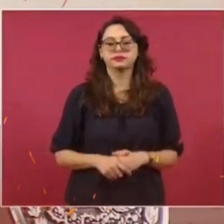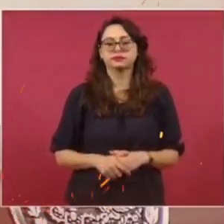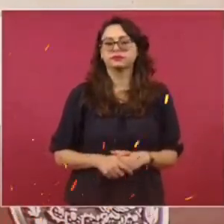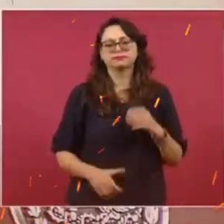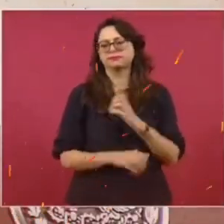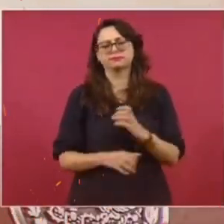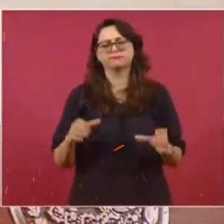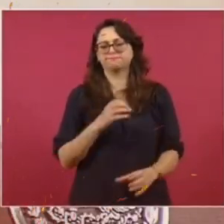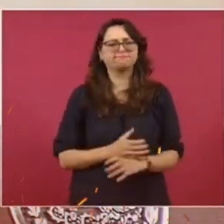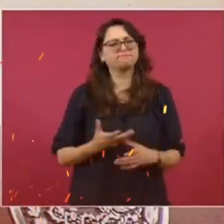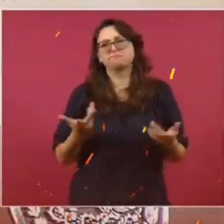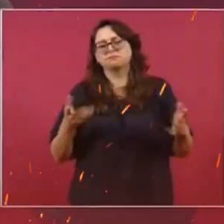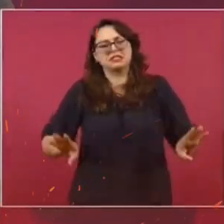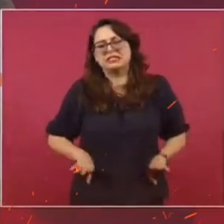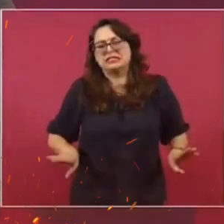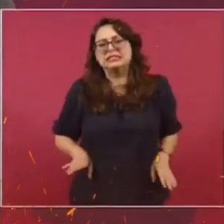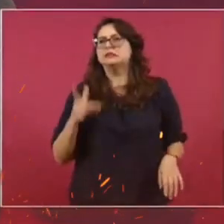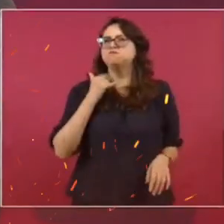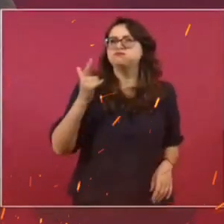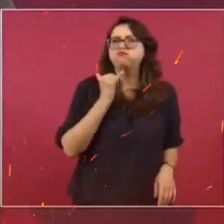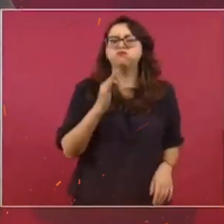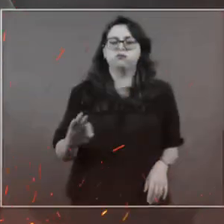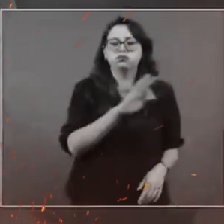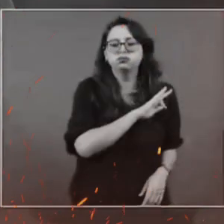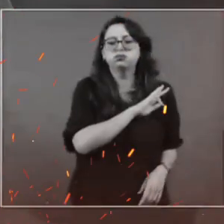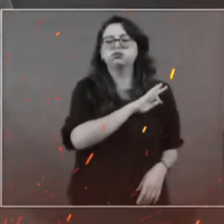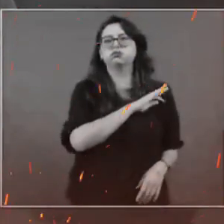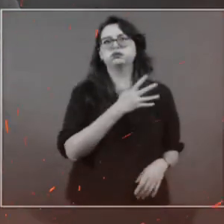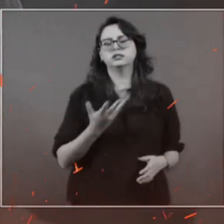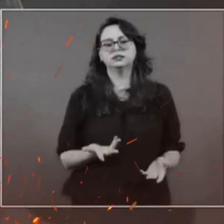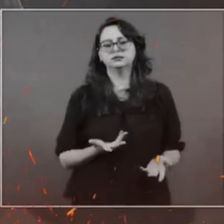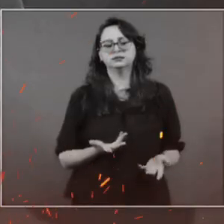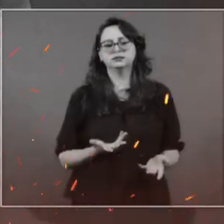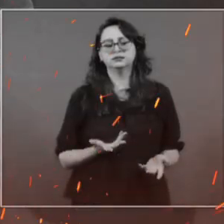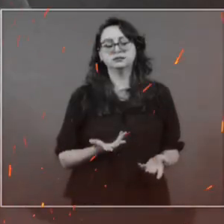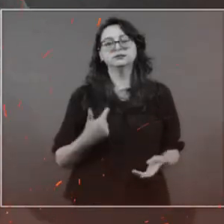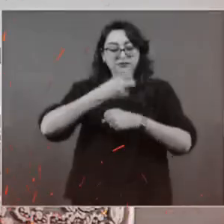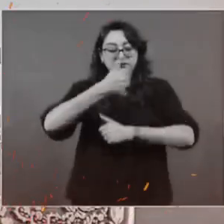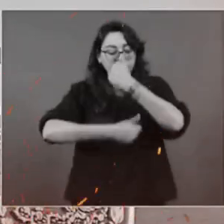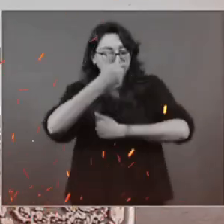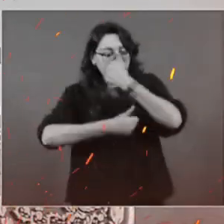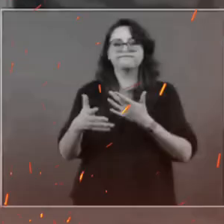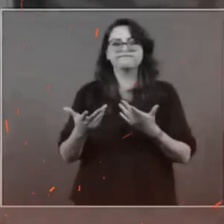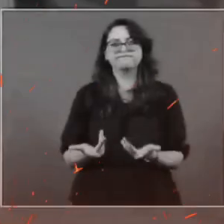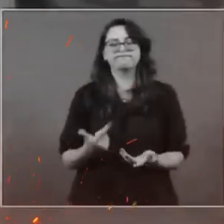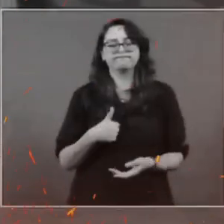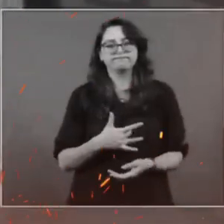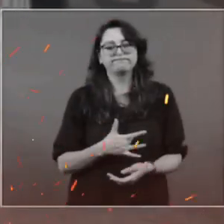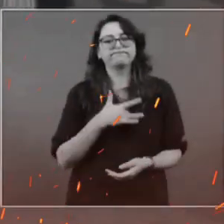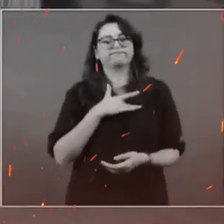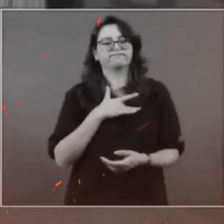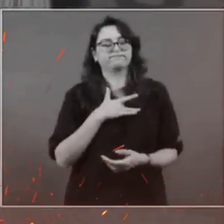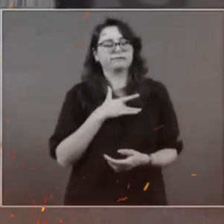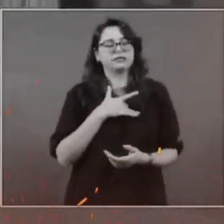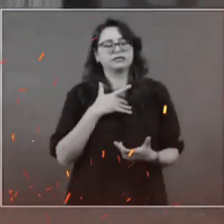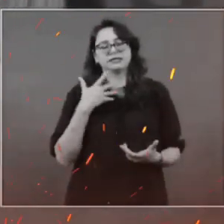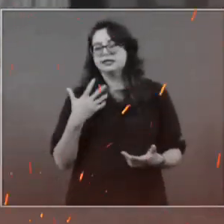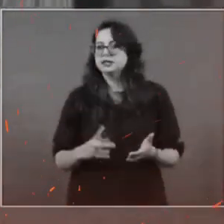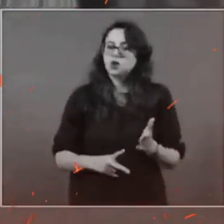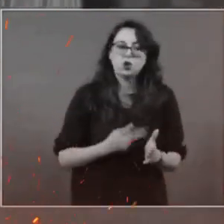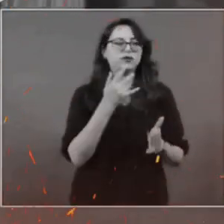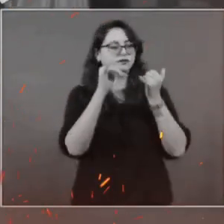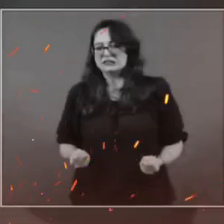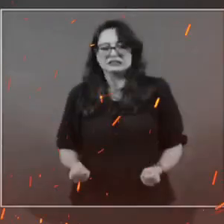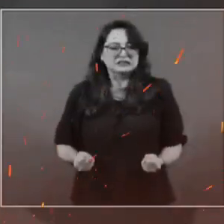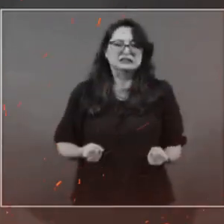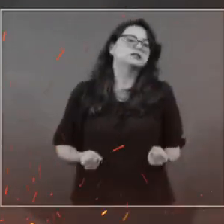muchas cosas, sobre todo perseverancia, no perder la fe. Cuando nos hicieron el segundo fraude, los menos convencidos, o también ya